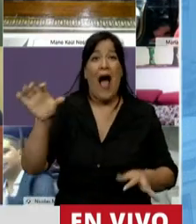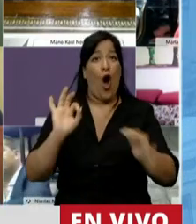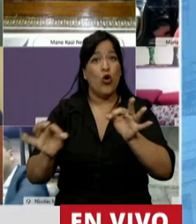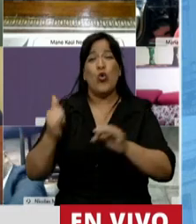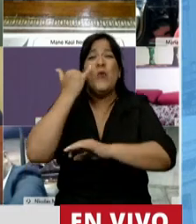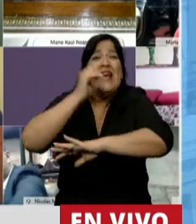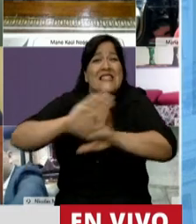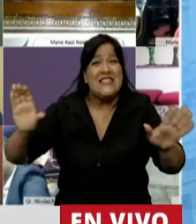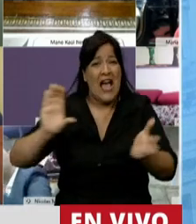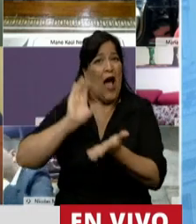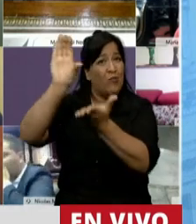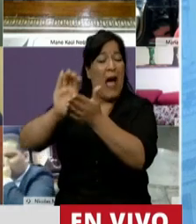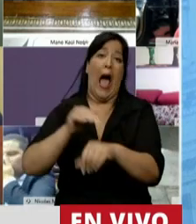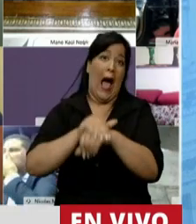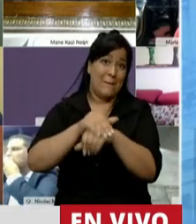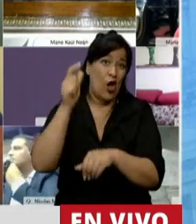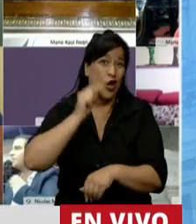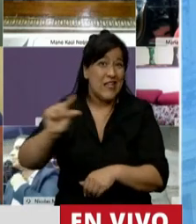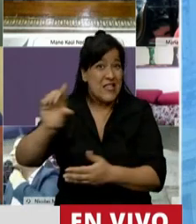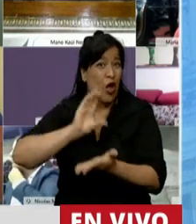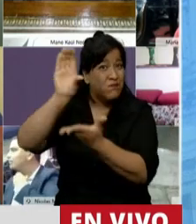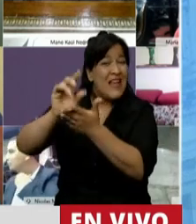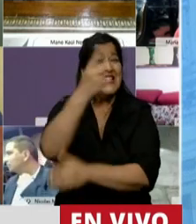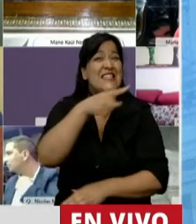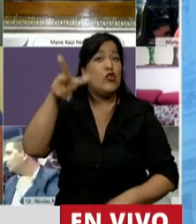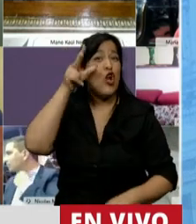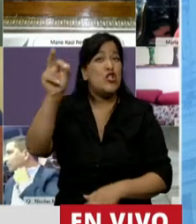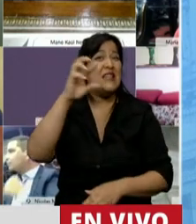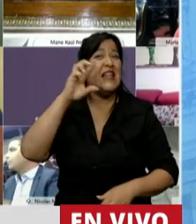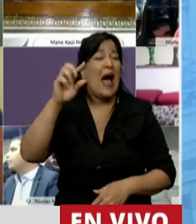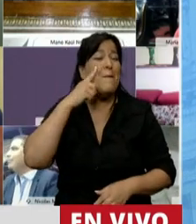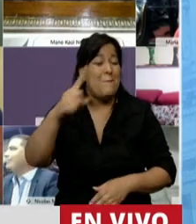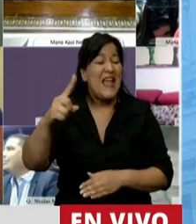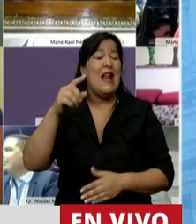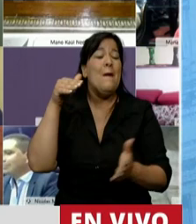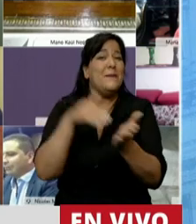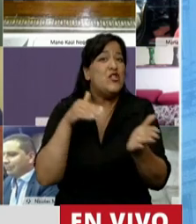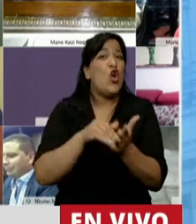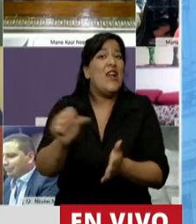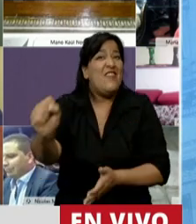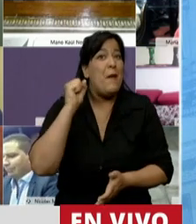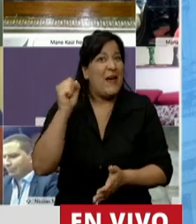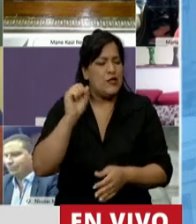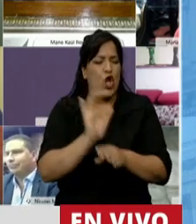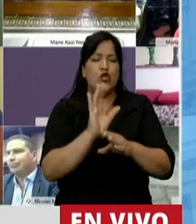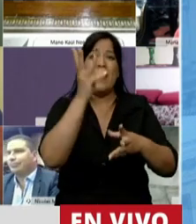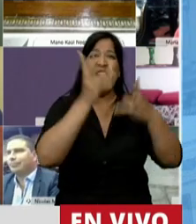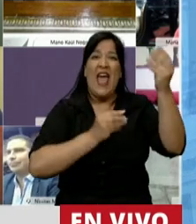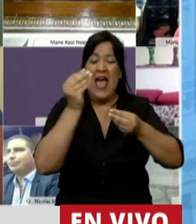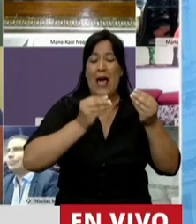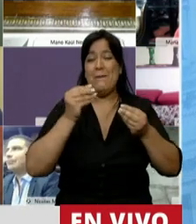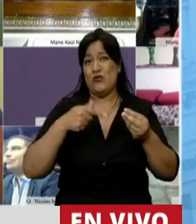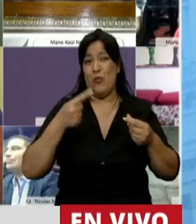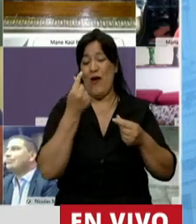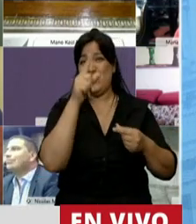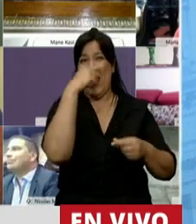hemos girado al amigo Kicillof 180 mil millones de dólares, de pesos, por fuera de la